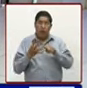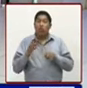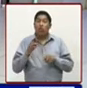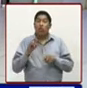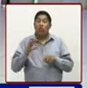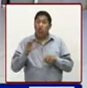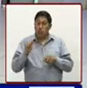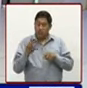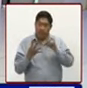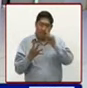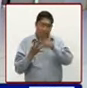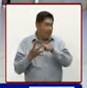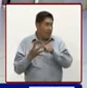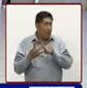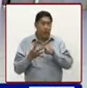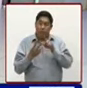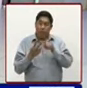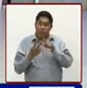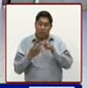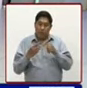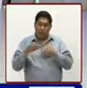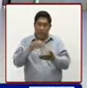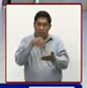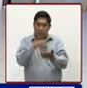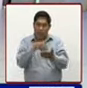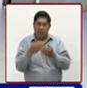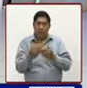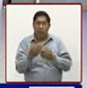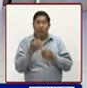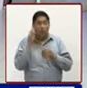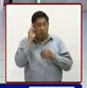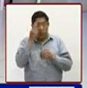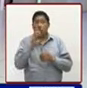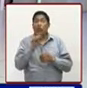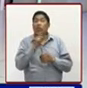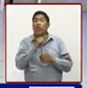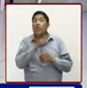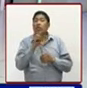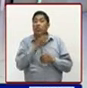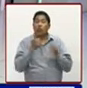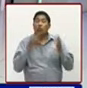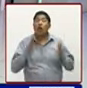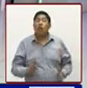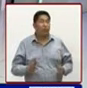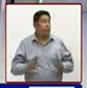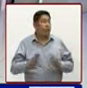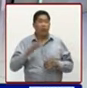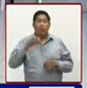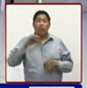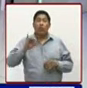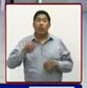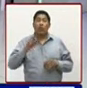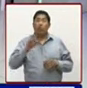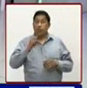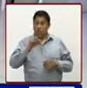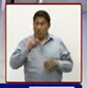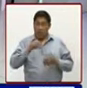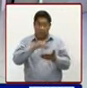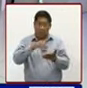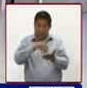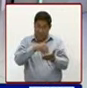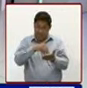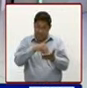Roca estará por el lateral izquierdo, dos marcadores centrales como son el uruguayo Castillo y el jugador Jusino. En la mitad del campo